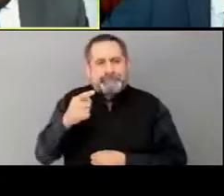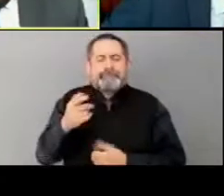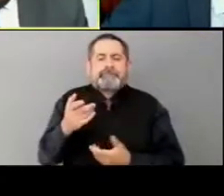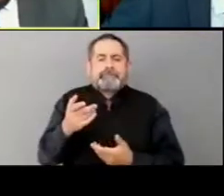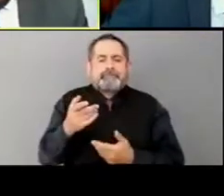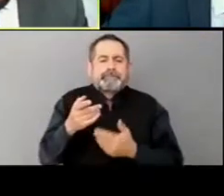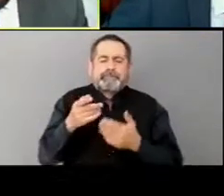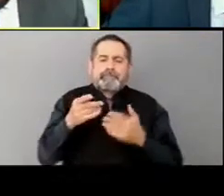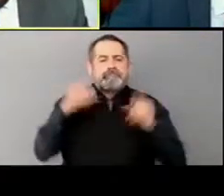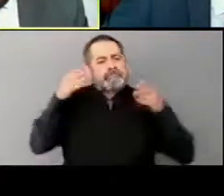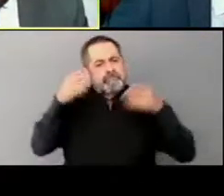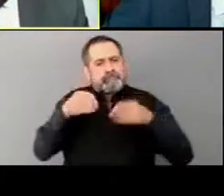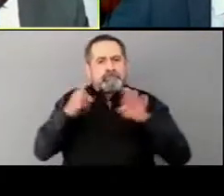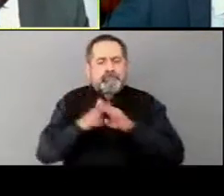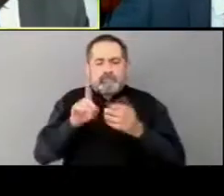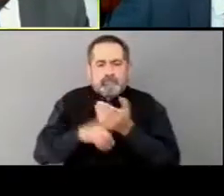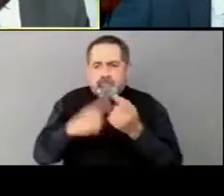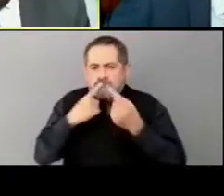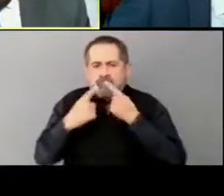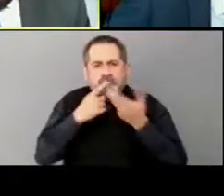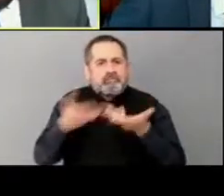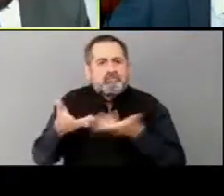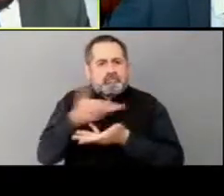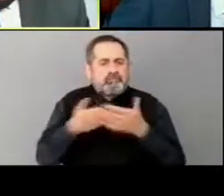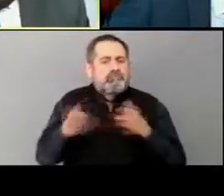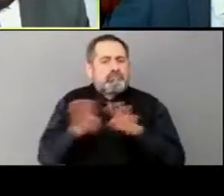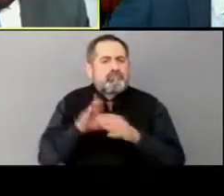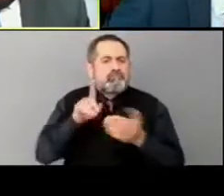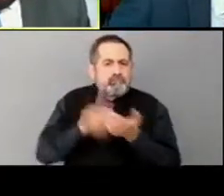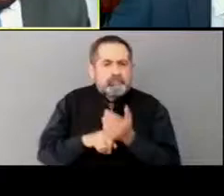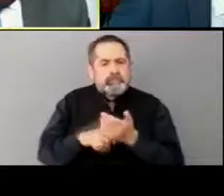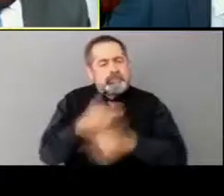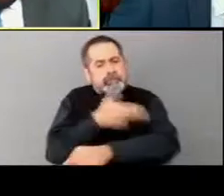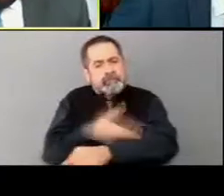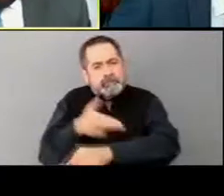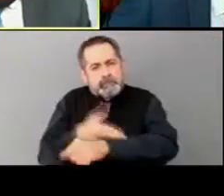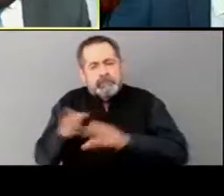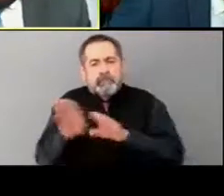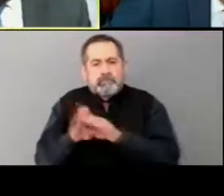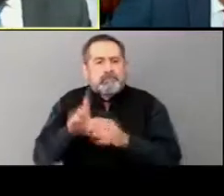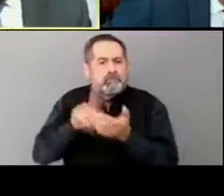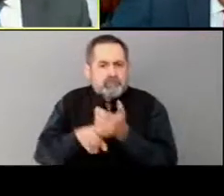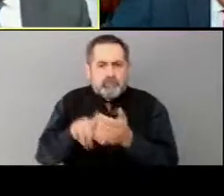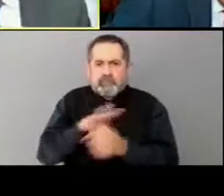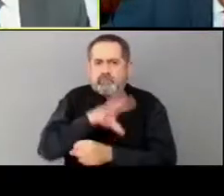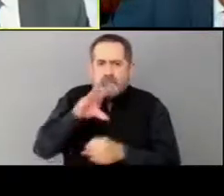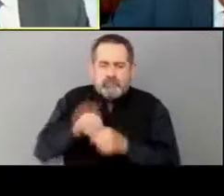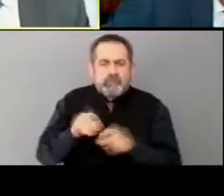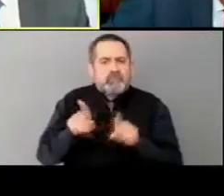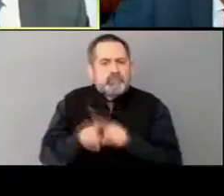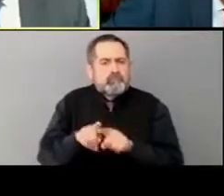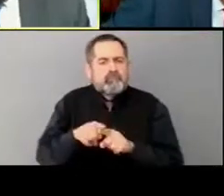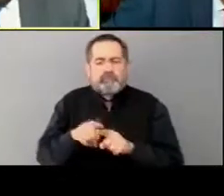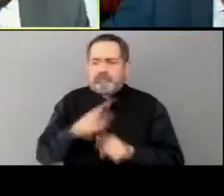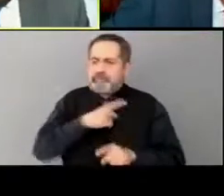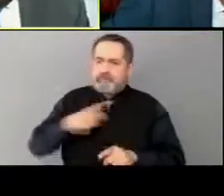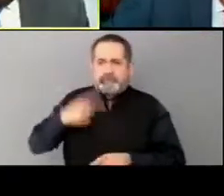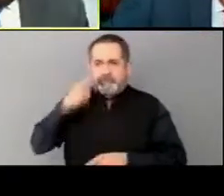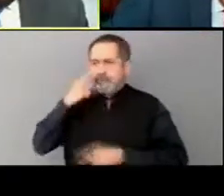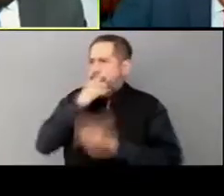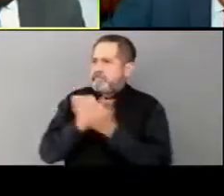opinión pública y la deliberación en el contexto de todo Estado constitucional y democrático de